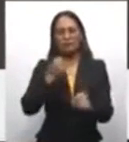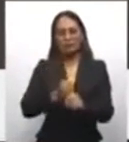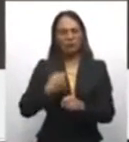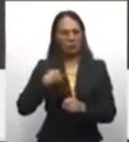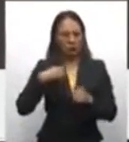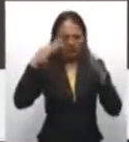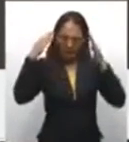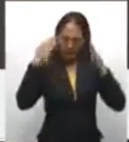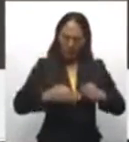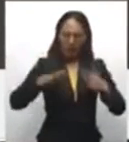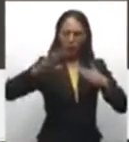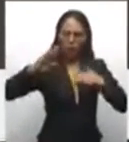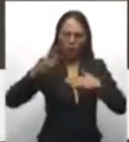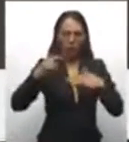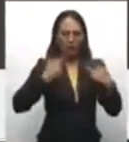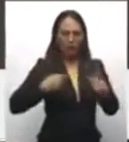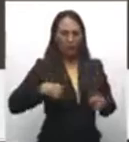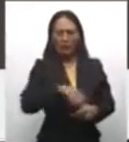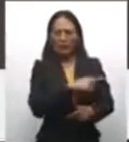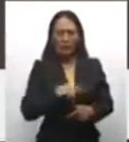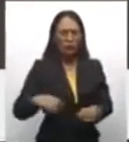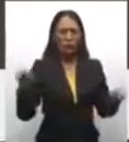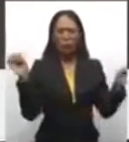tienen. Entonces, es